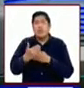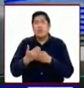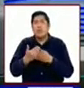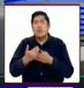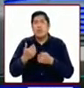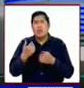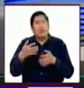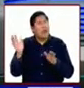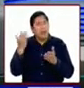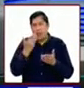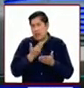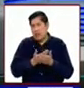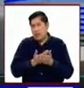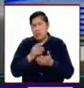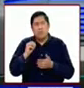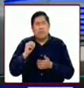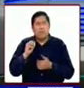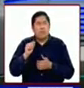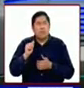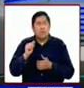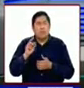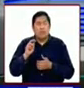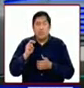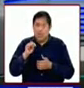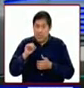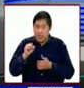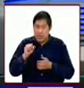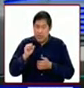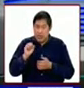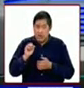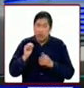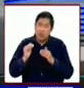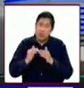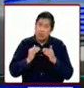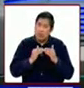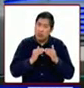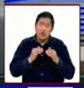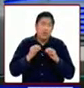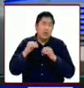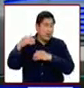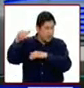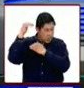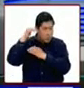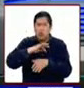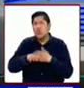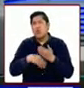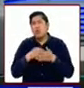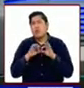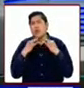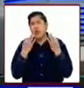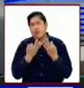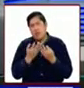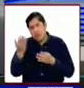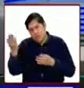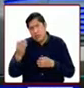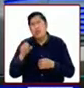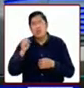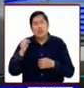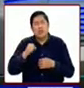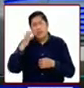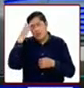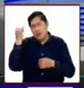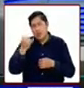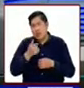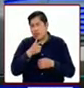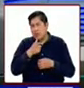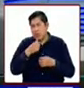más adelante, la llegada, por supuesto, de Marcelo Martins a la ciudad de Santa Cruz. Qué doloroso para toda la familia, y creo que en especial para Marcelo, ¿no? Sin lugar a